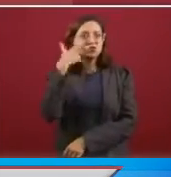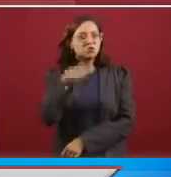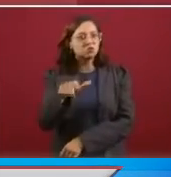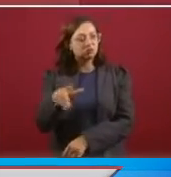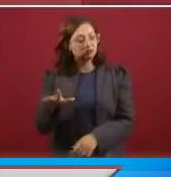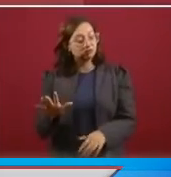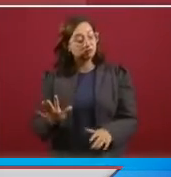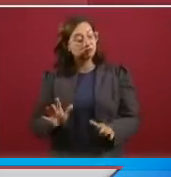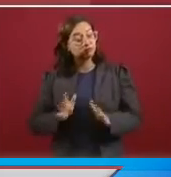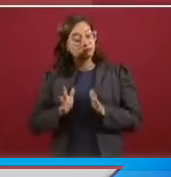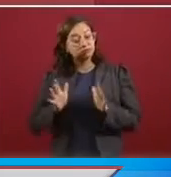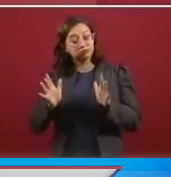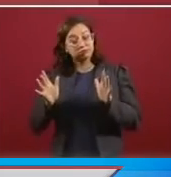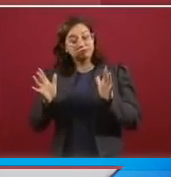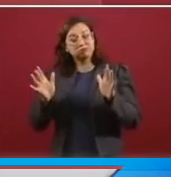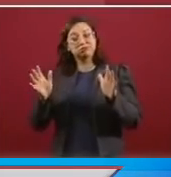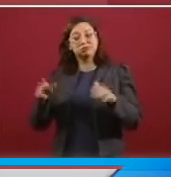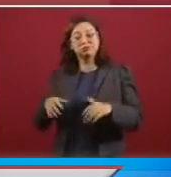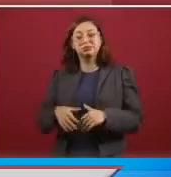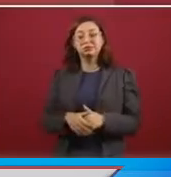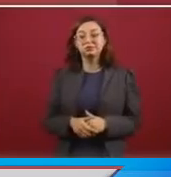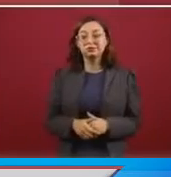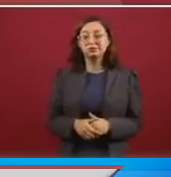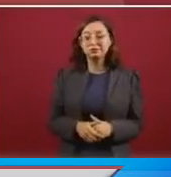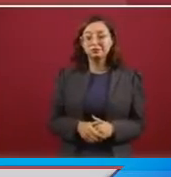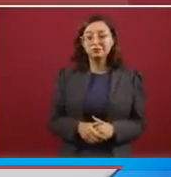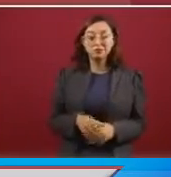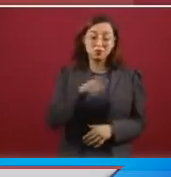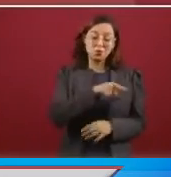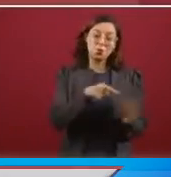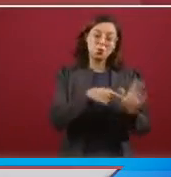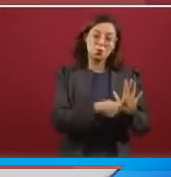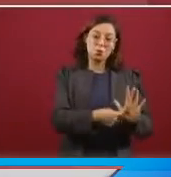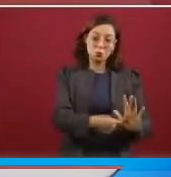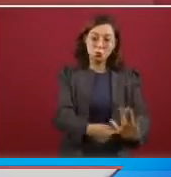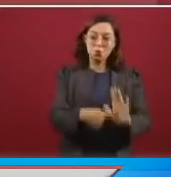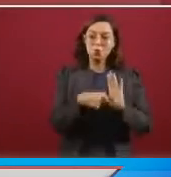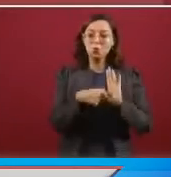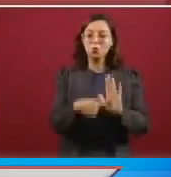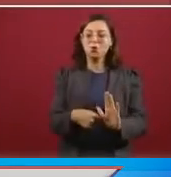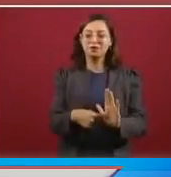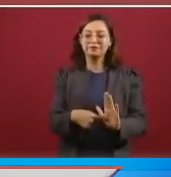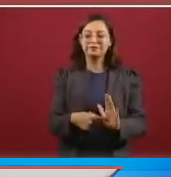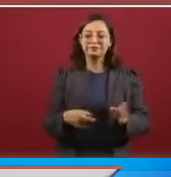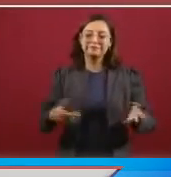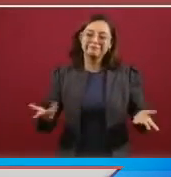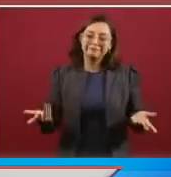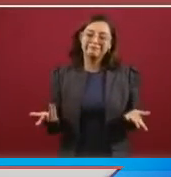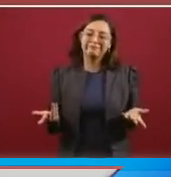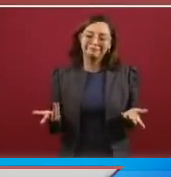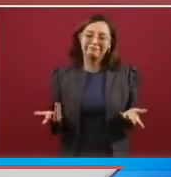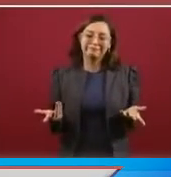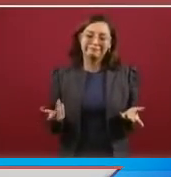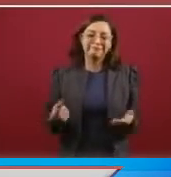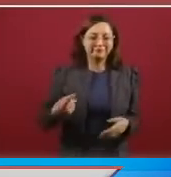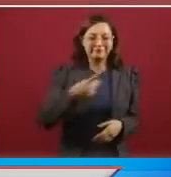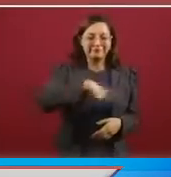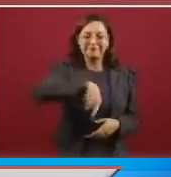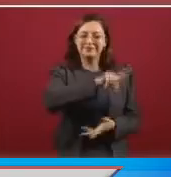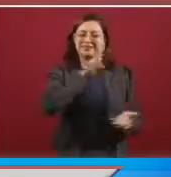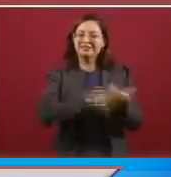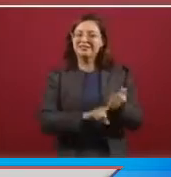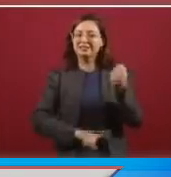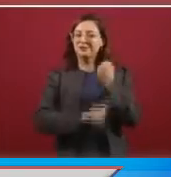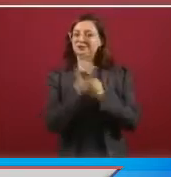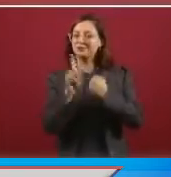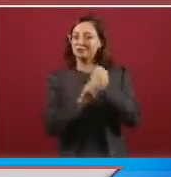calificó como farsantes, arribistas y corruptos a los senadores de oposición que interpondrán acción inconstitucional contra la reforma sobre facturas